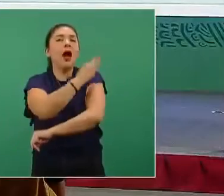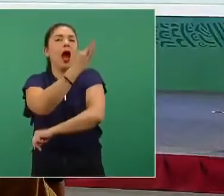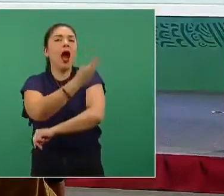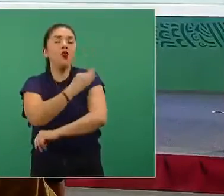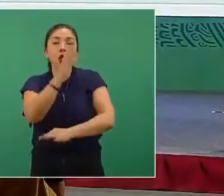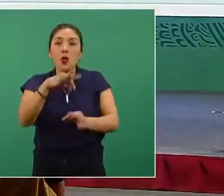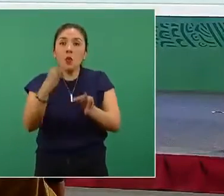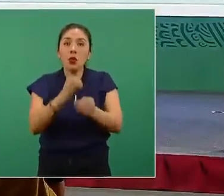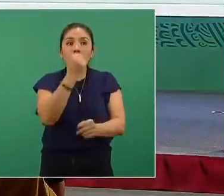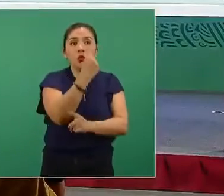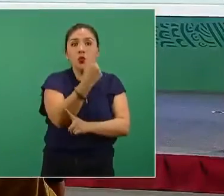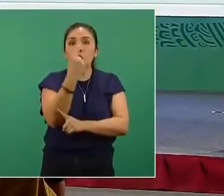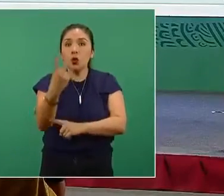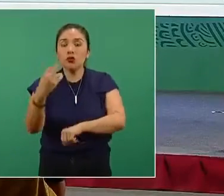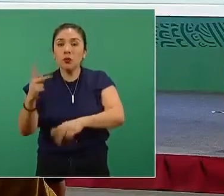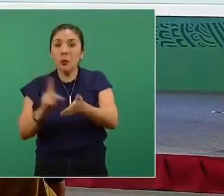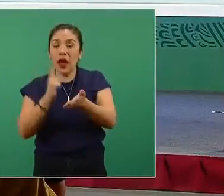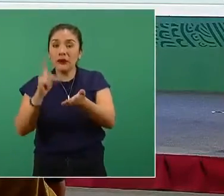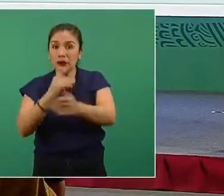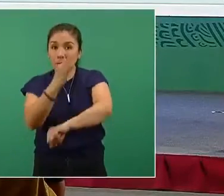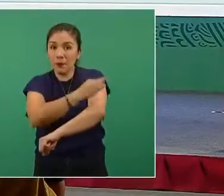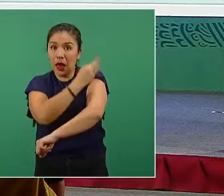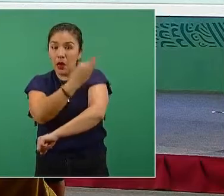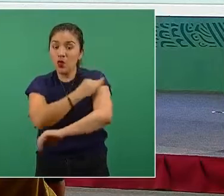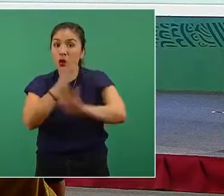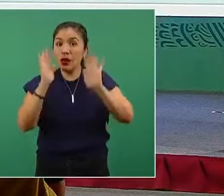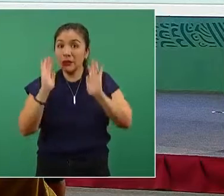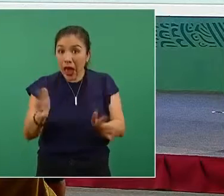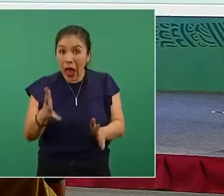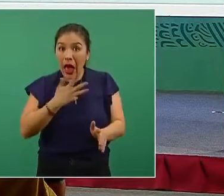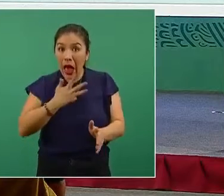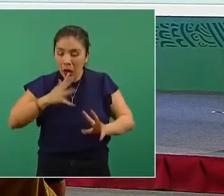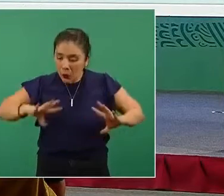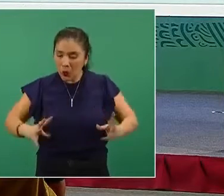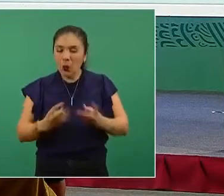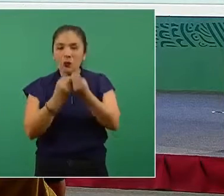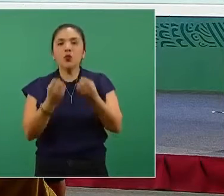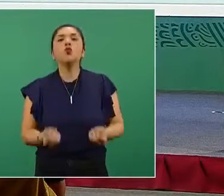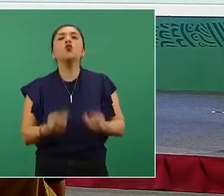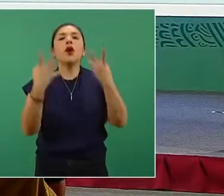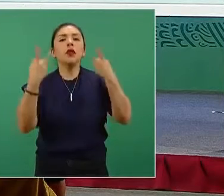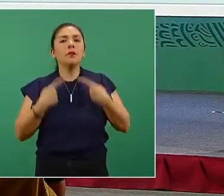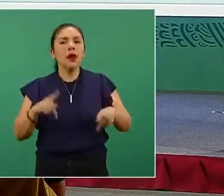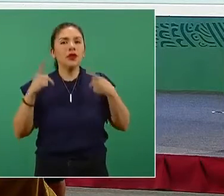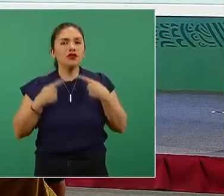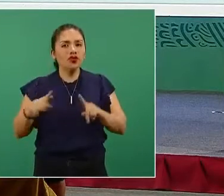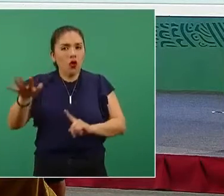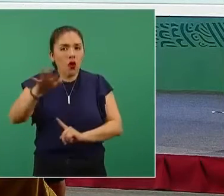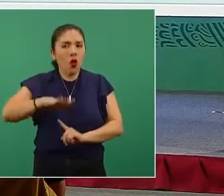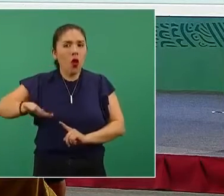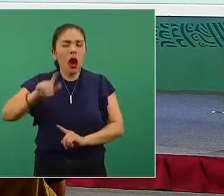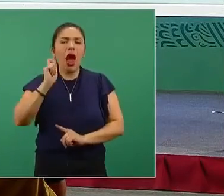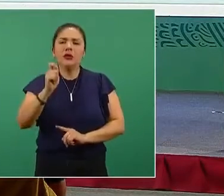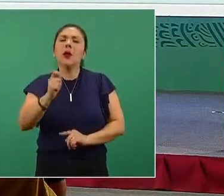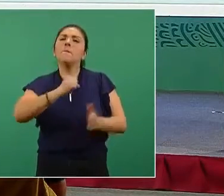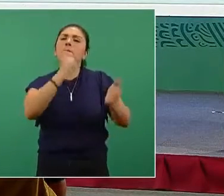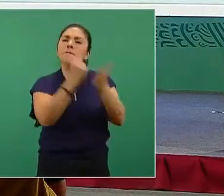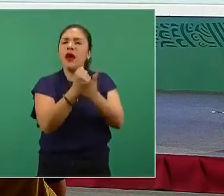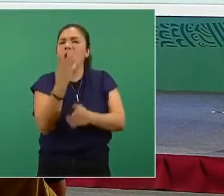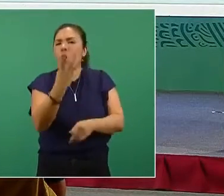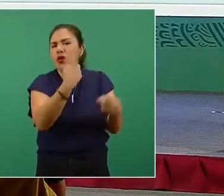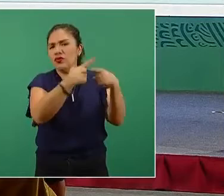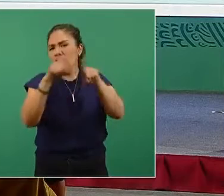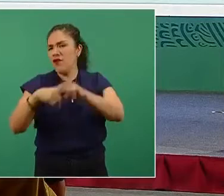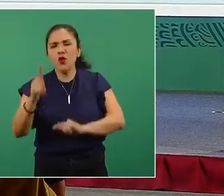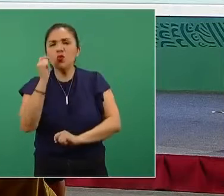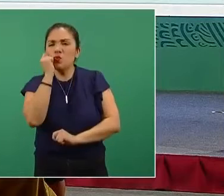se tienen hasta el momento, es decir, personas que ya recibieron las 2 dosis de alguno de los 4 tipos de vacuna que actualmente tenemos en